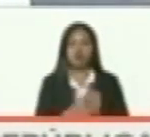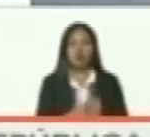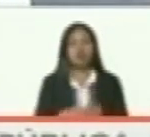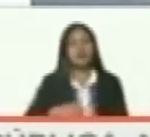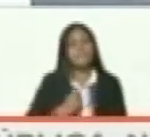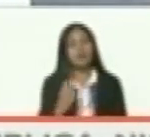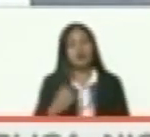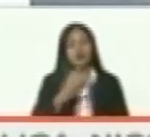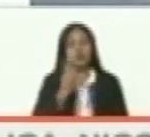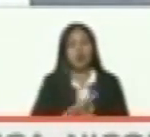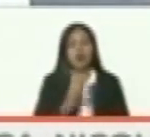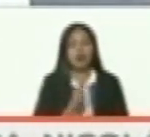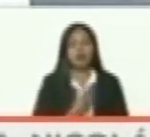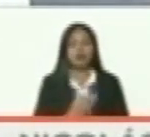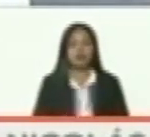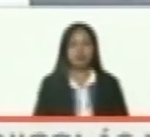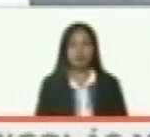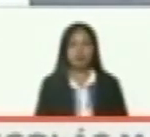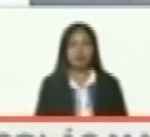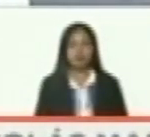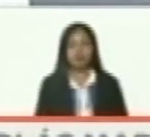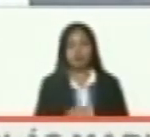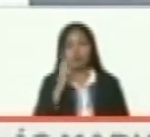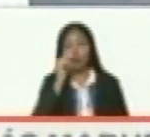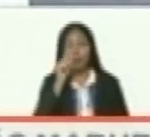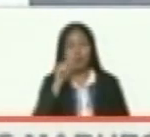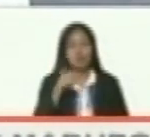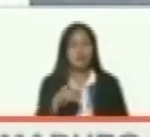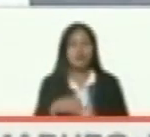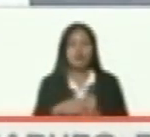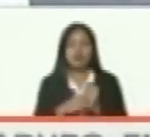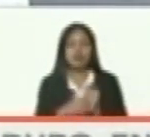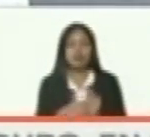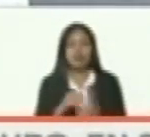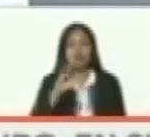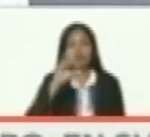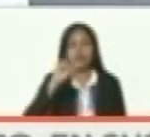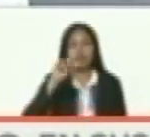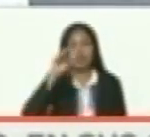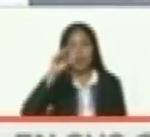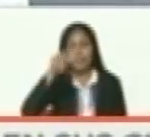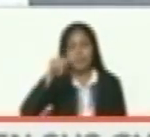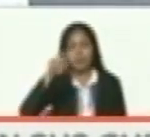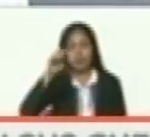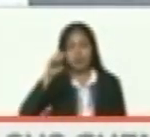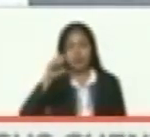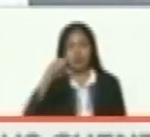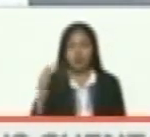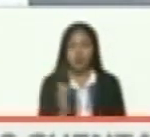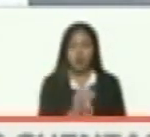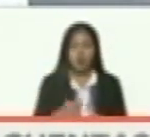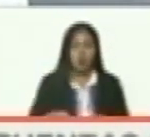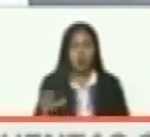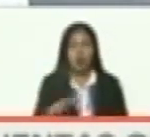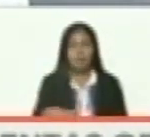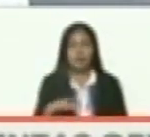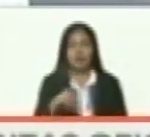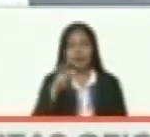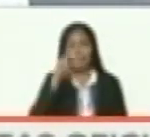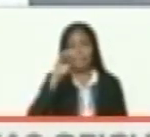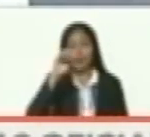Polimonagas, con José Castellano, comisario del 6CPC. Ellos se encuentran en la Plaza